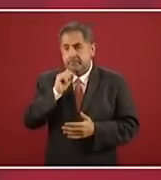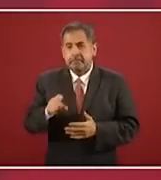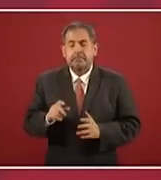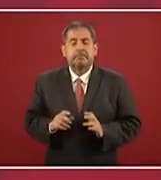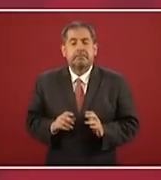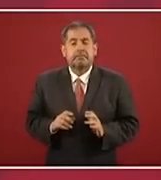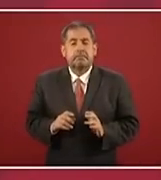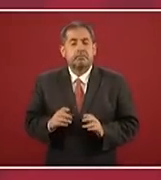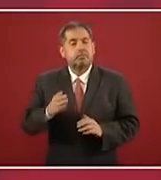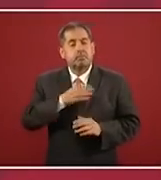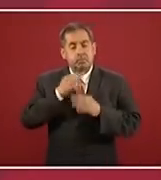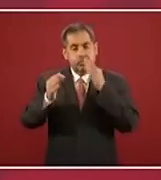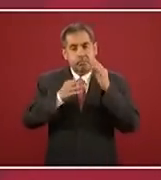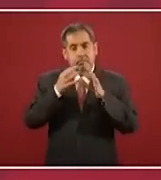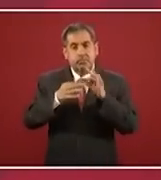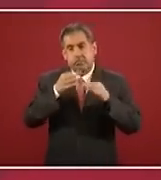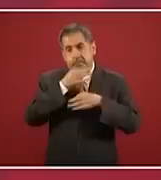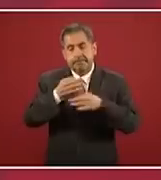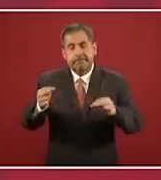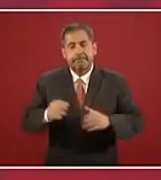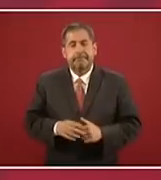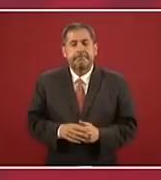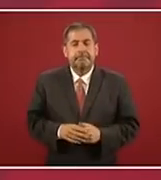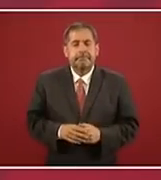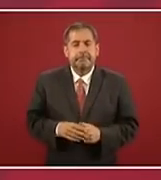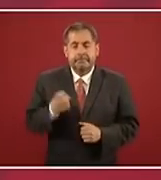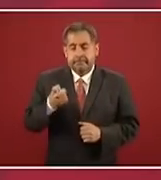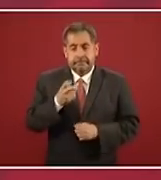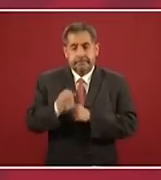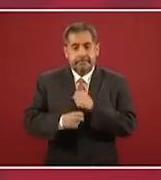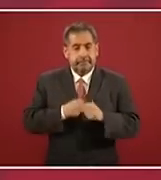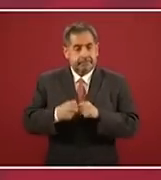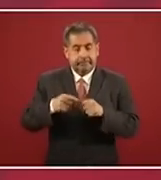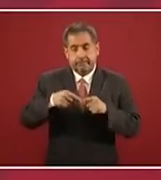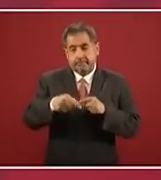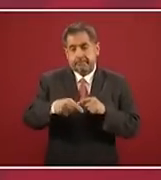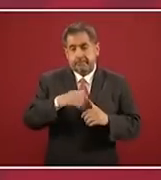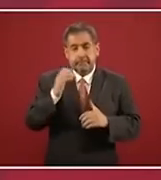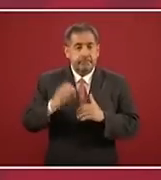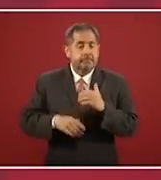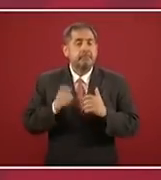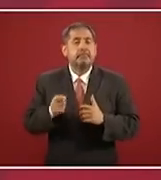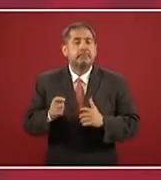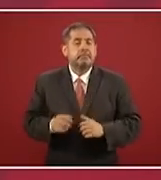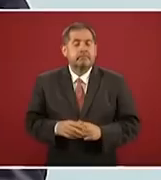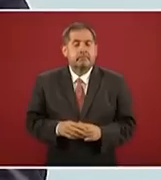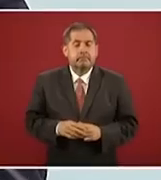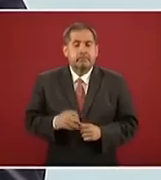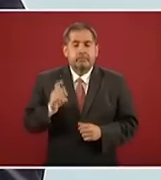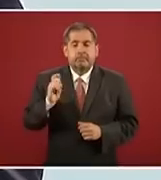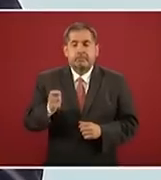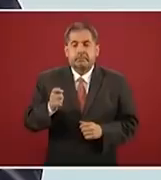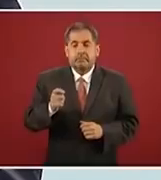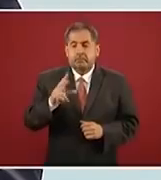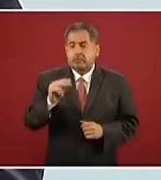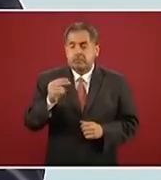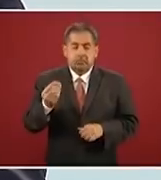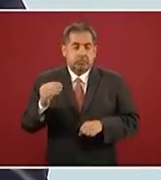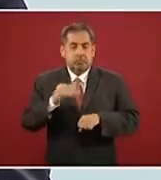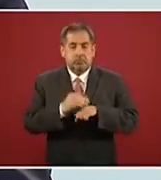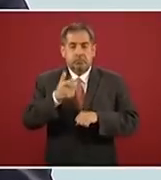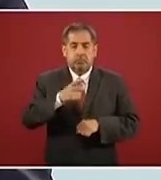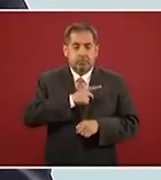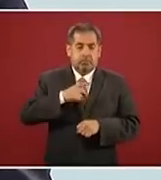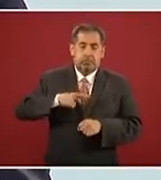la buena noticia también este año no aumentó la